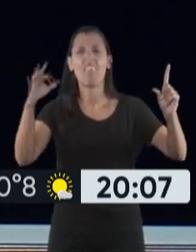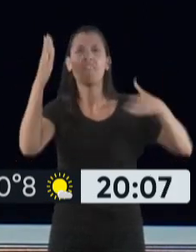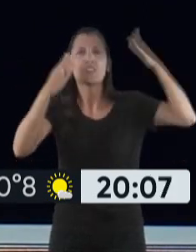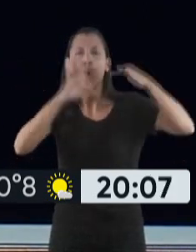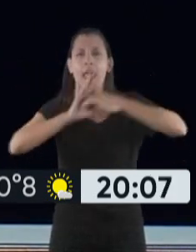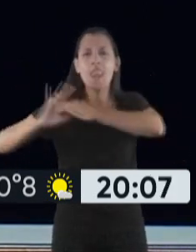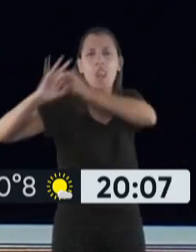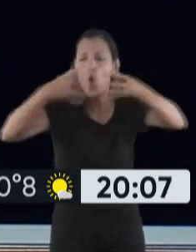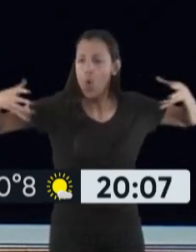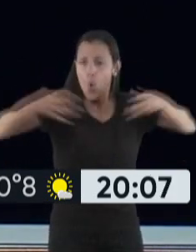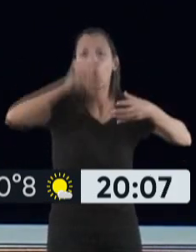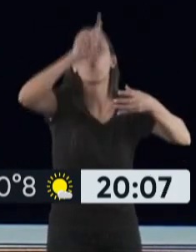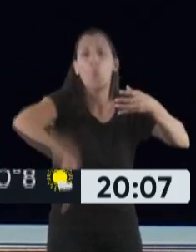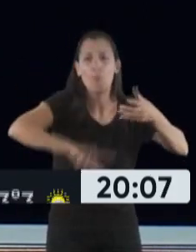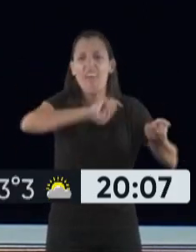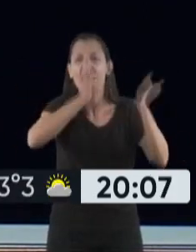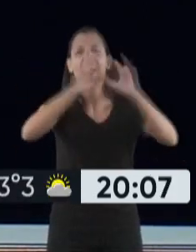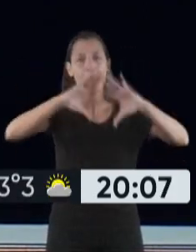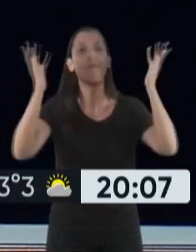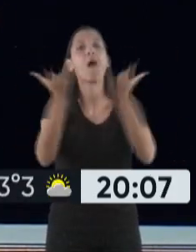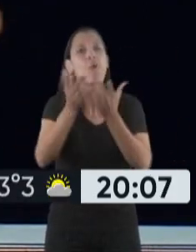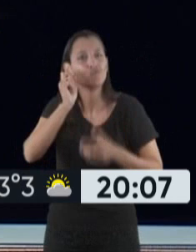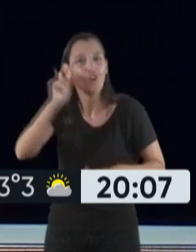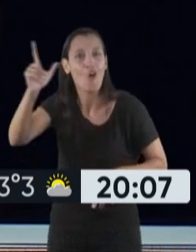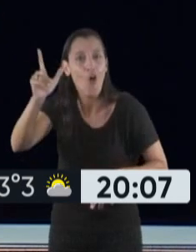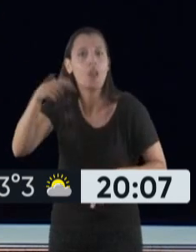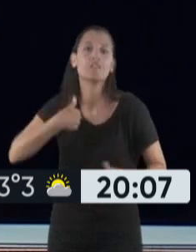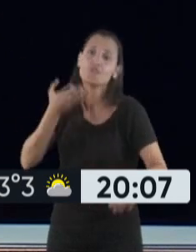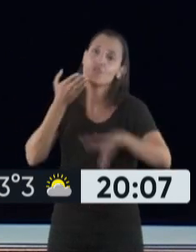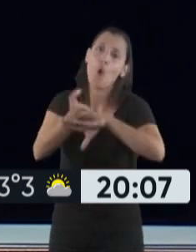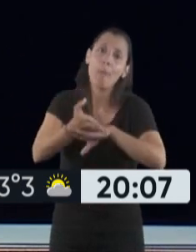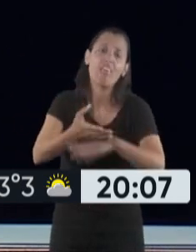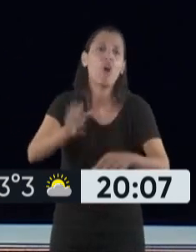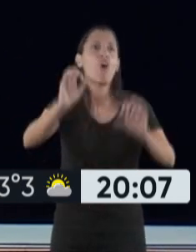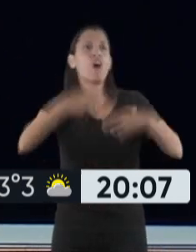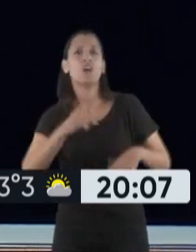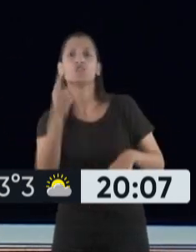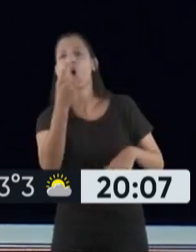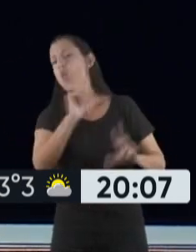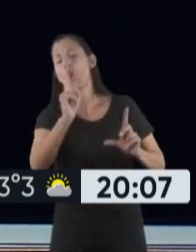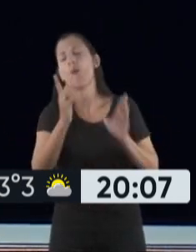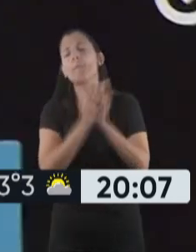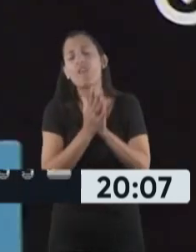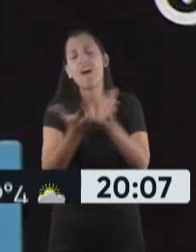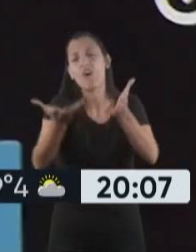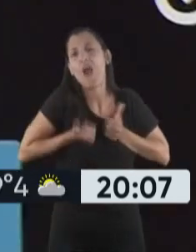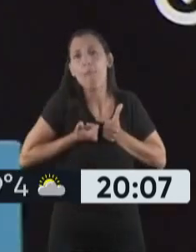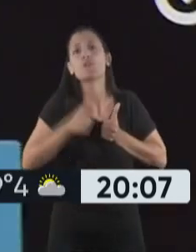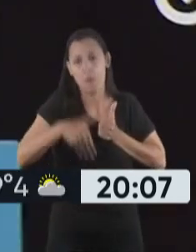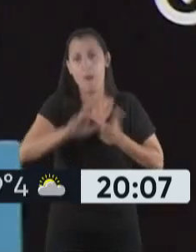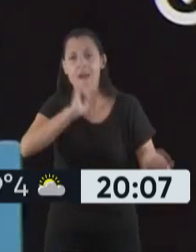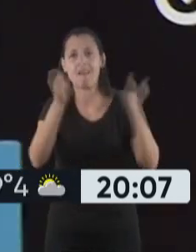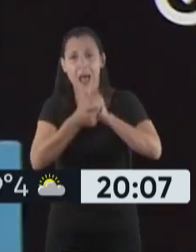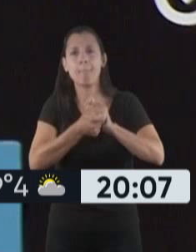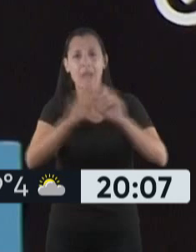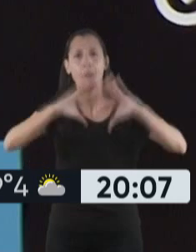con otros, transforma el mundo. Yo les pido, por favor, no me dejen soñando solo. Sueñen conmigo. Vamos a cambiar el mundo de una